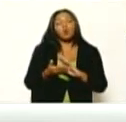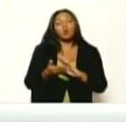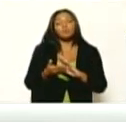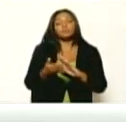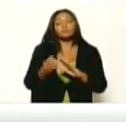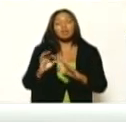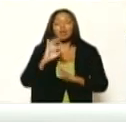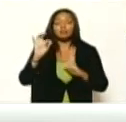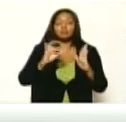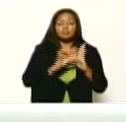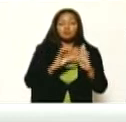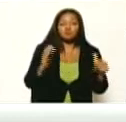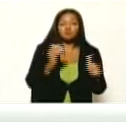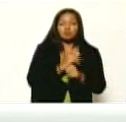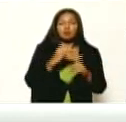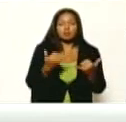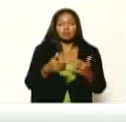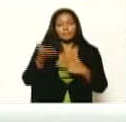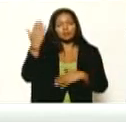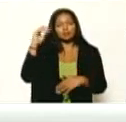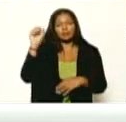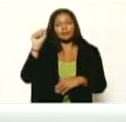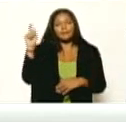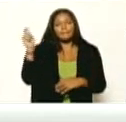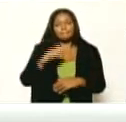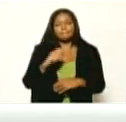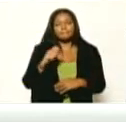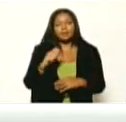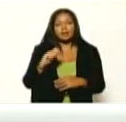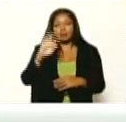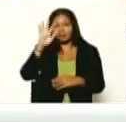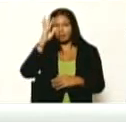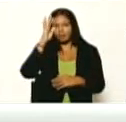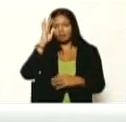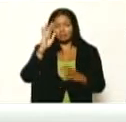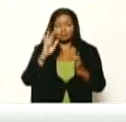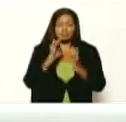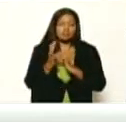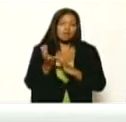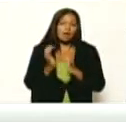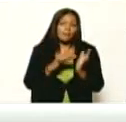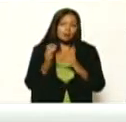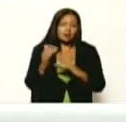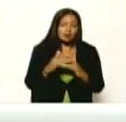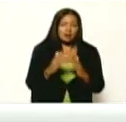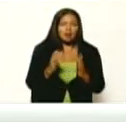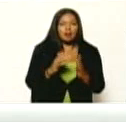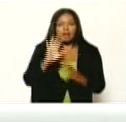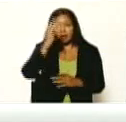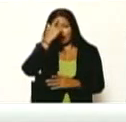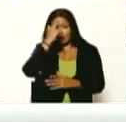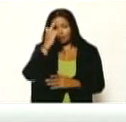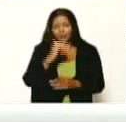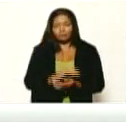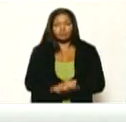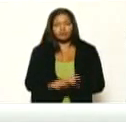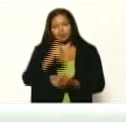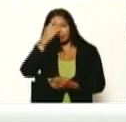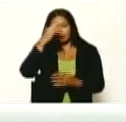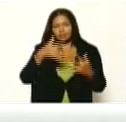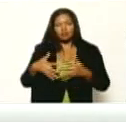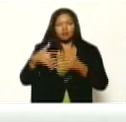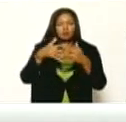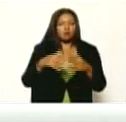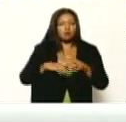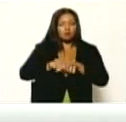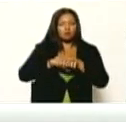variante fue encontrada por primera vez el pasado mes de abril en la India y se estima que hoy circula en 10 países. India, Estados Unidos,